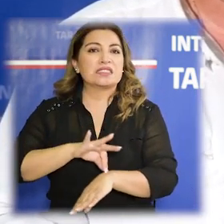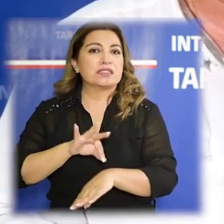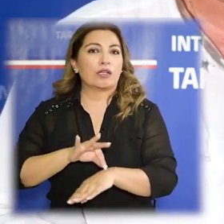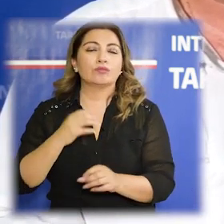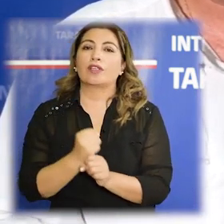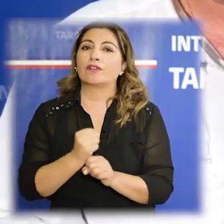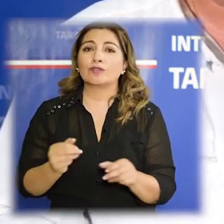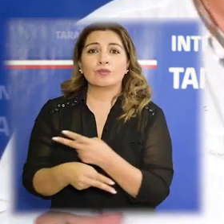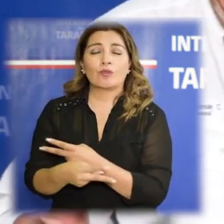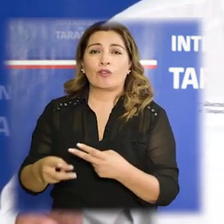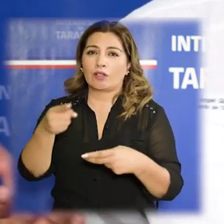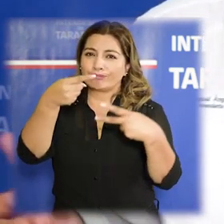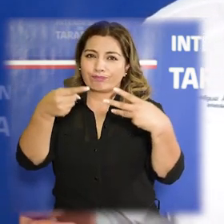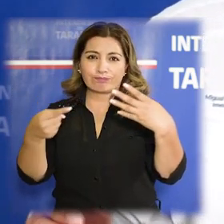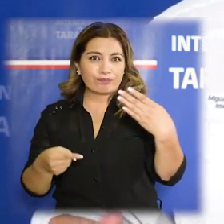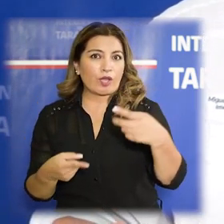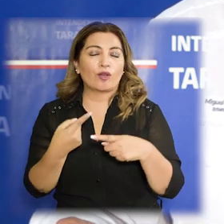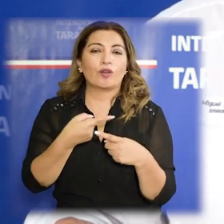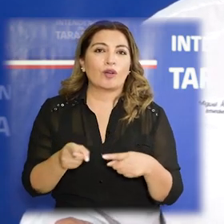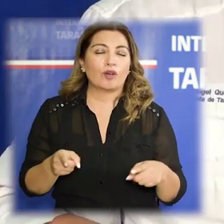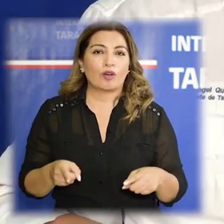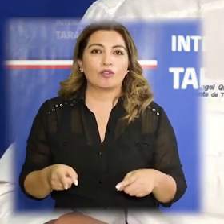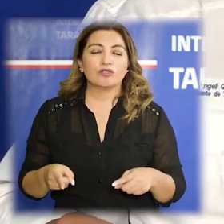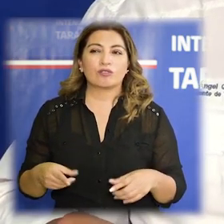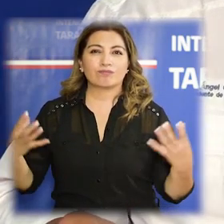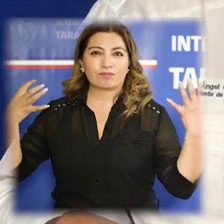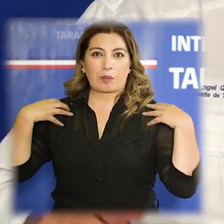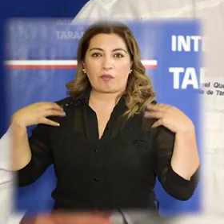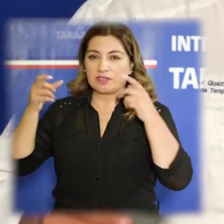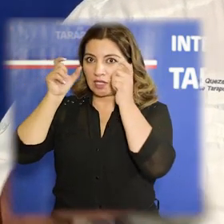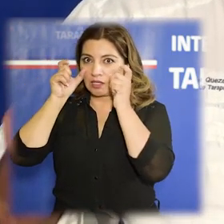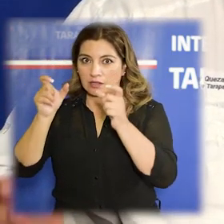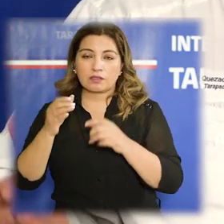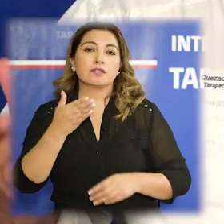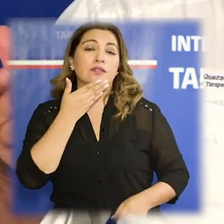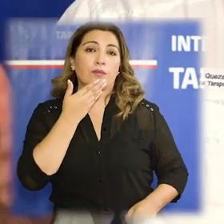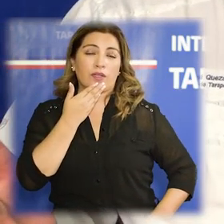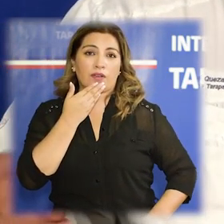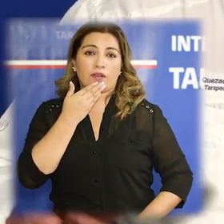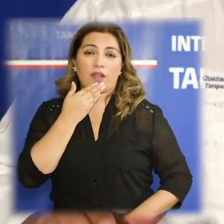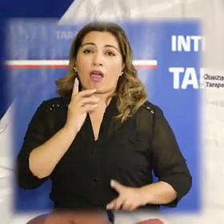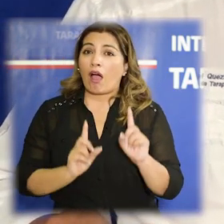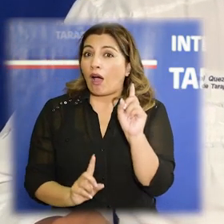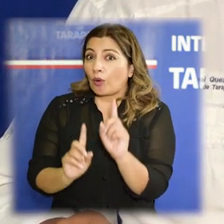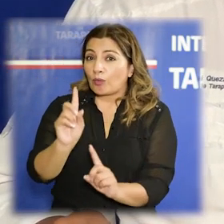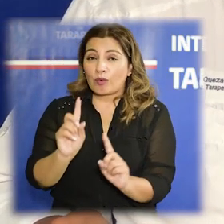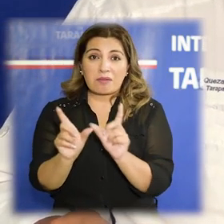Obras Públicas y otros que tengan algún nivel de fiscalización, y si no, se encontrarán con algún